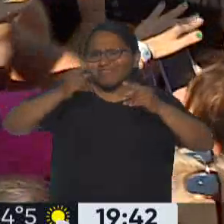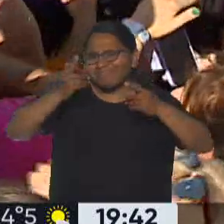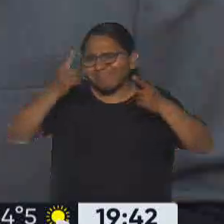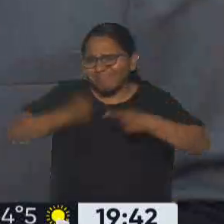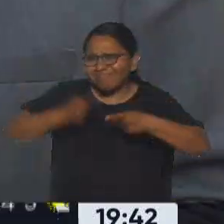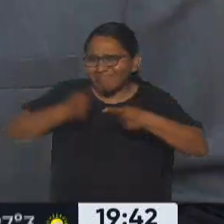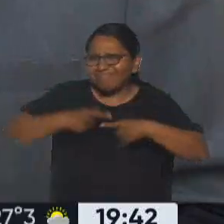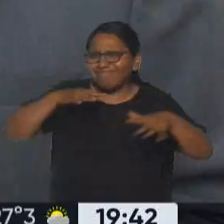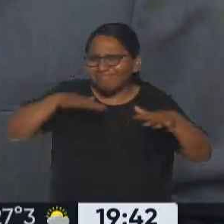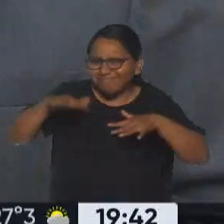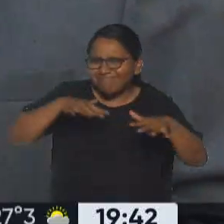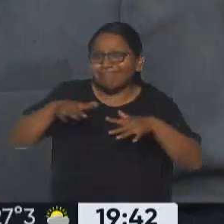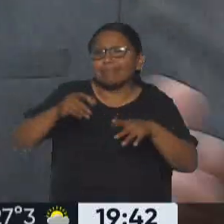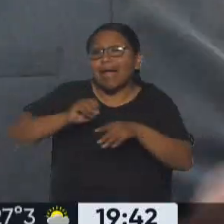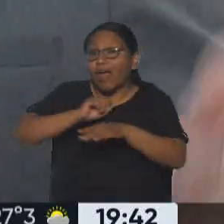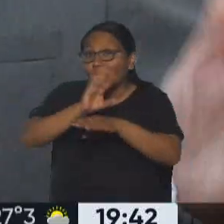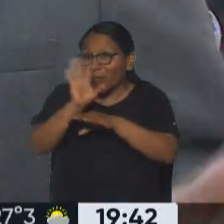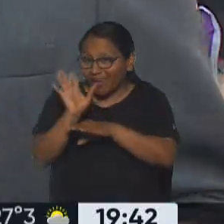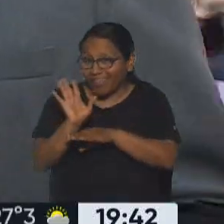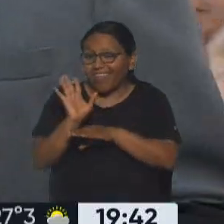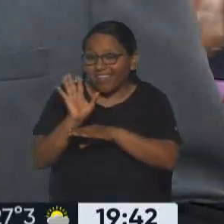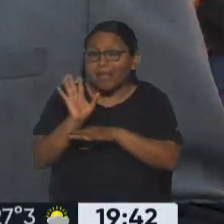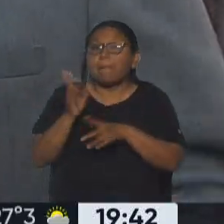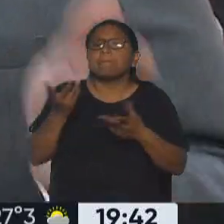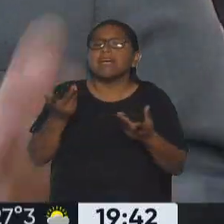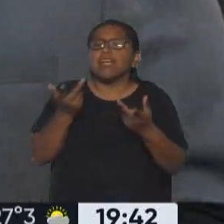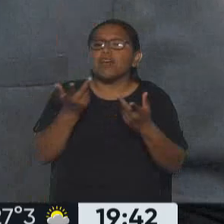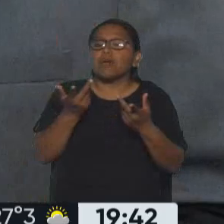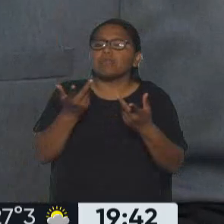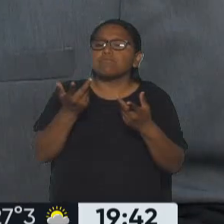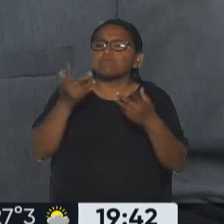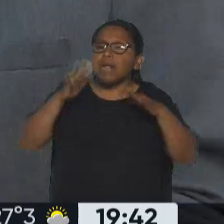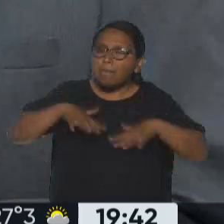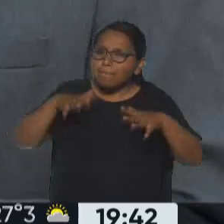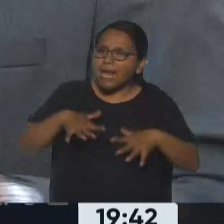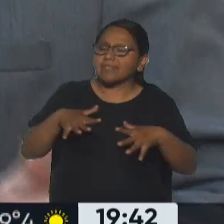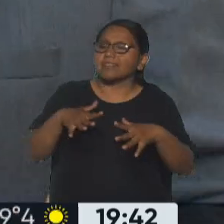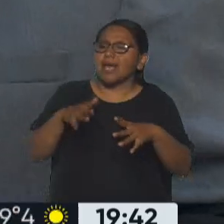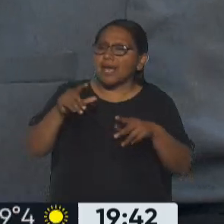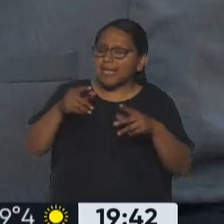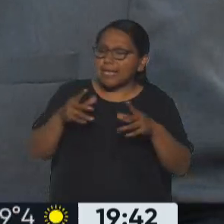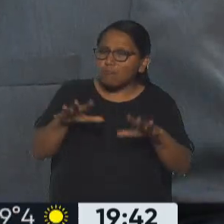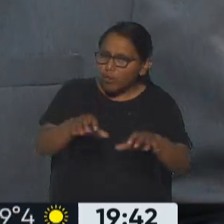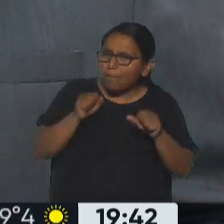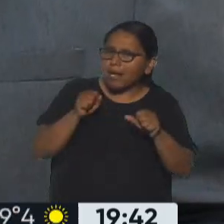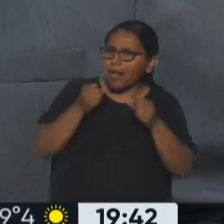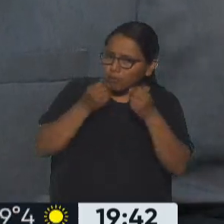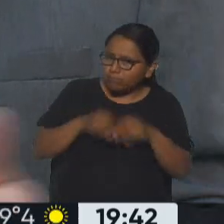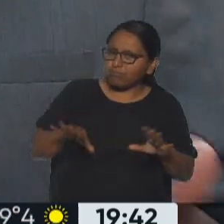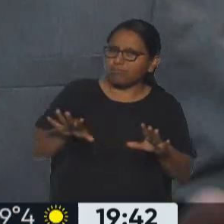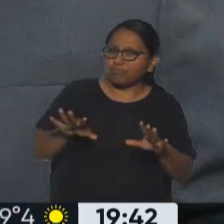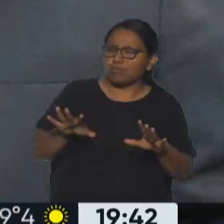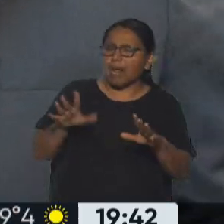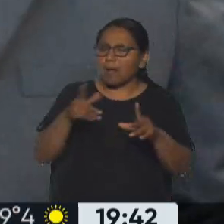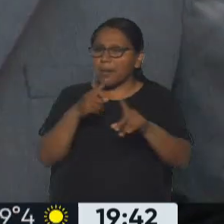te diría que hasta entrada a la madrugada, pero sí el epílogo de una marcha que comenzó muy temprano, allá por